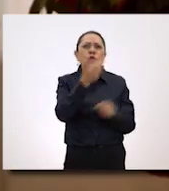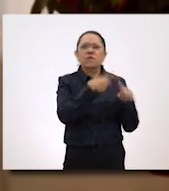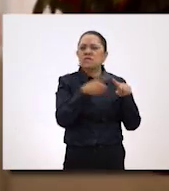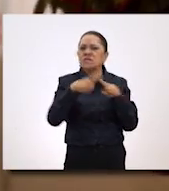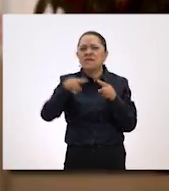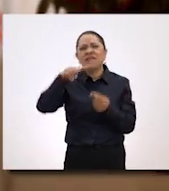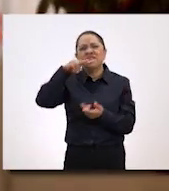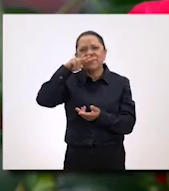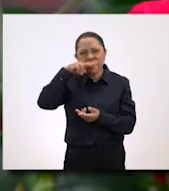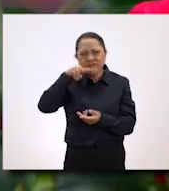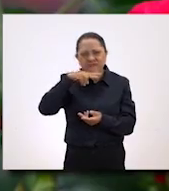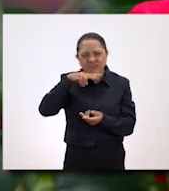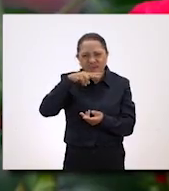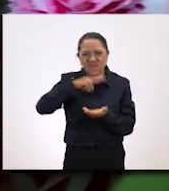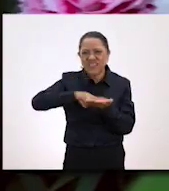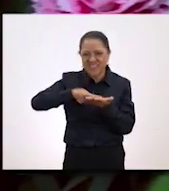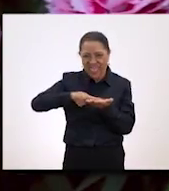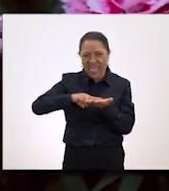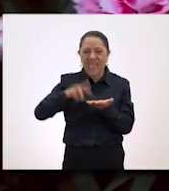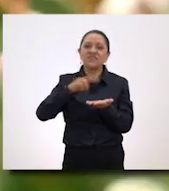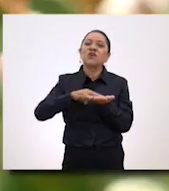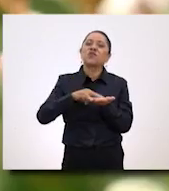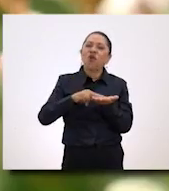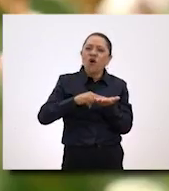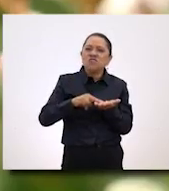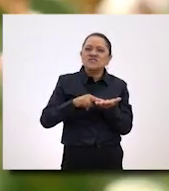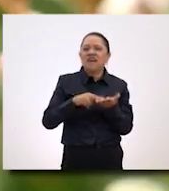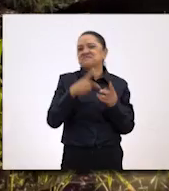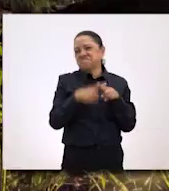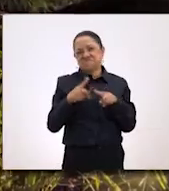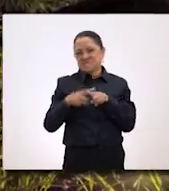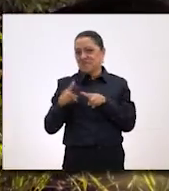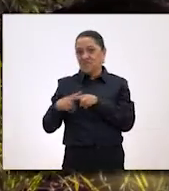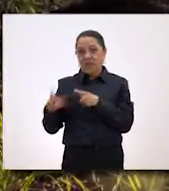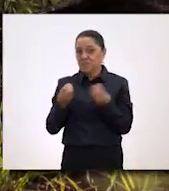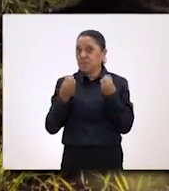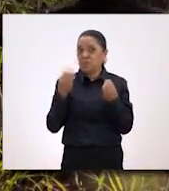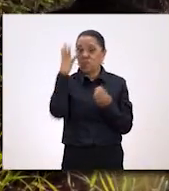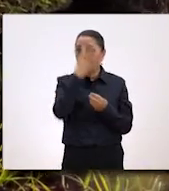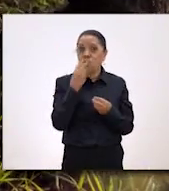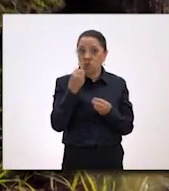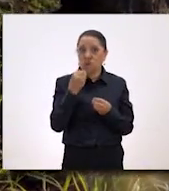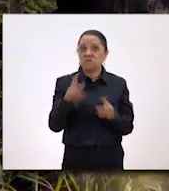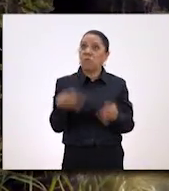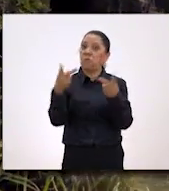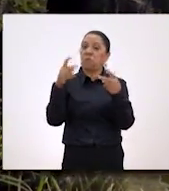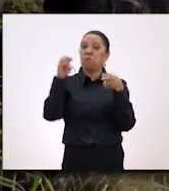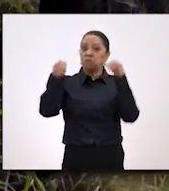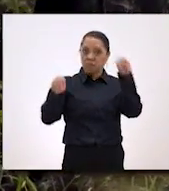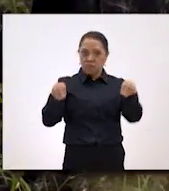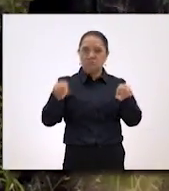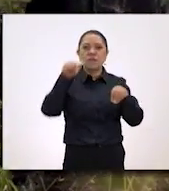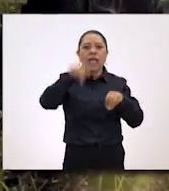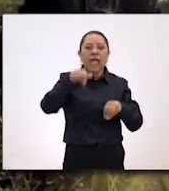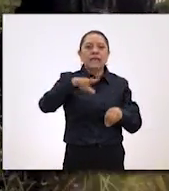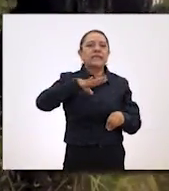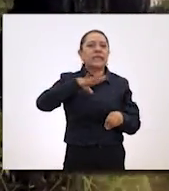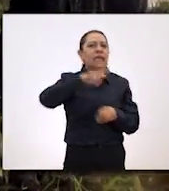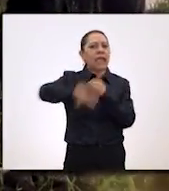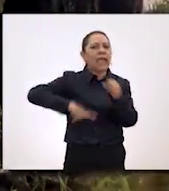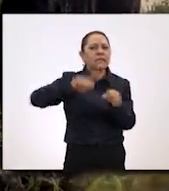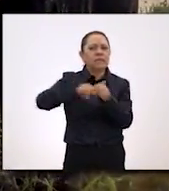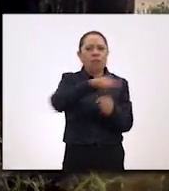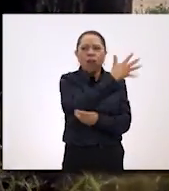orquídeas, nochebuenas, rosas, claveles y geranios. Entre la fauna que podemos encontrar en los bosques de coníferas